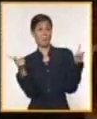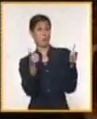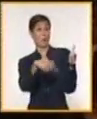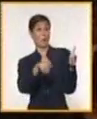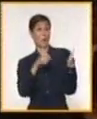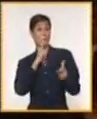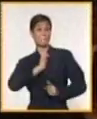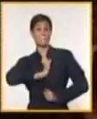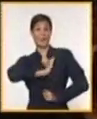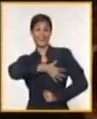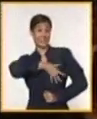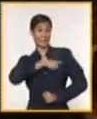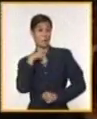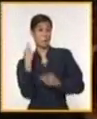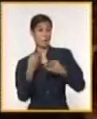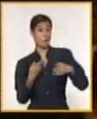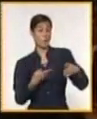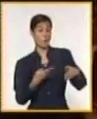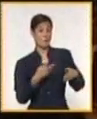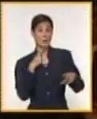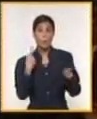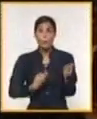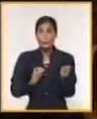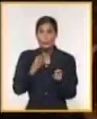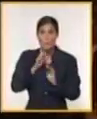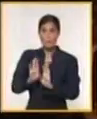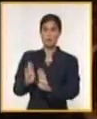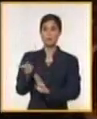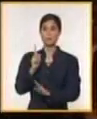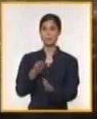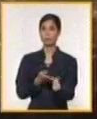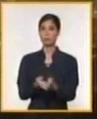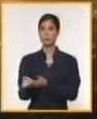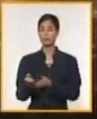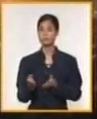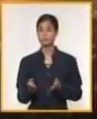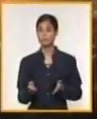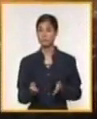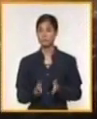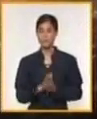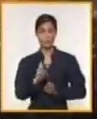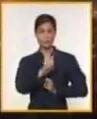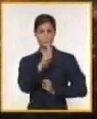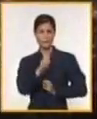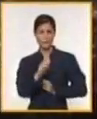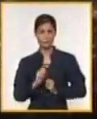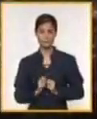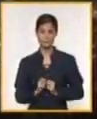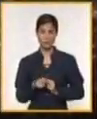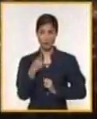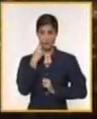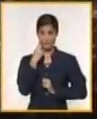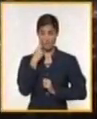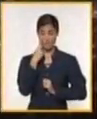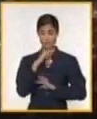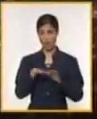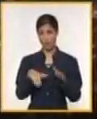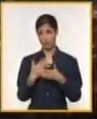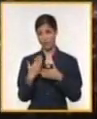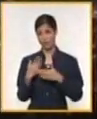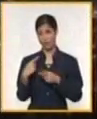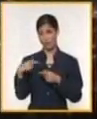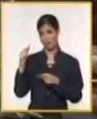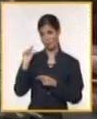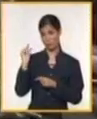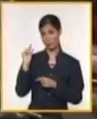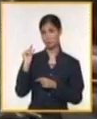hacerle una pregunta. Netanyahu. ¿Qué ha demostrado esto que hemos visto todos estos días? Porque, por ejemplo, yo recuerdo que se